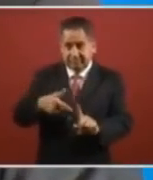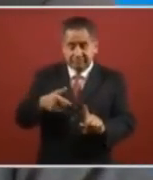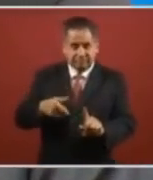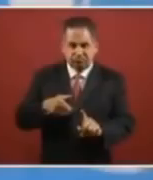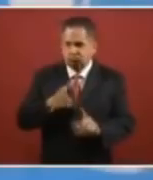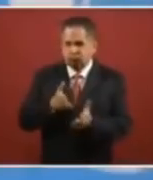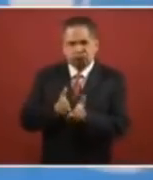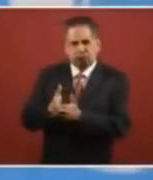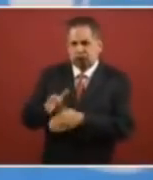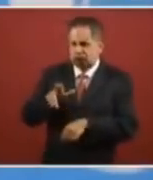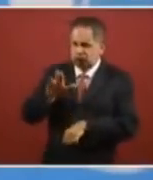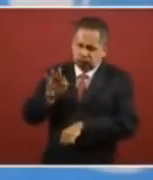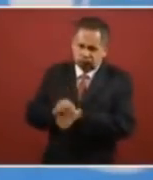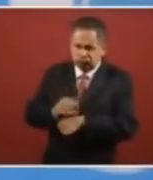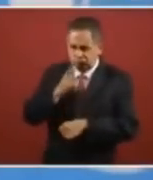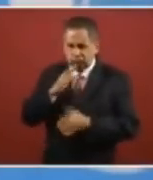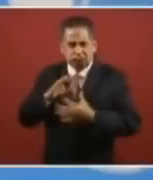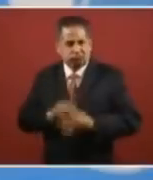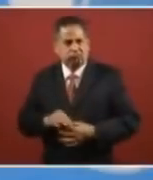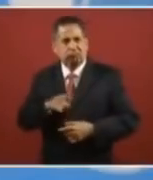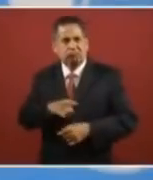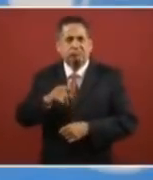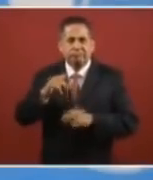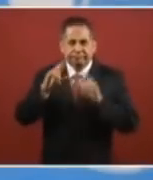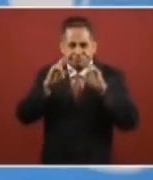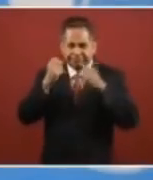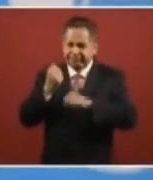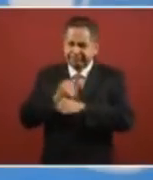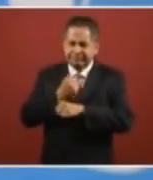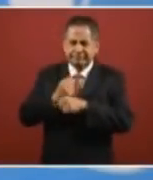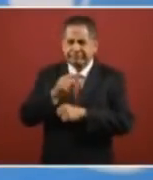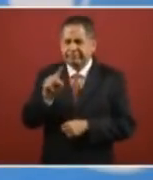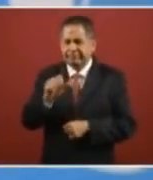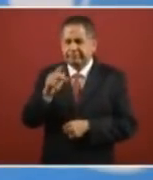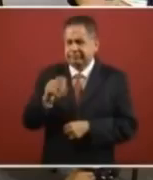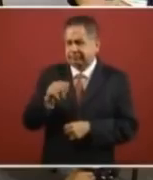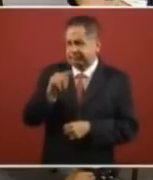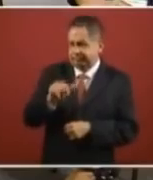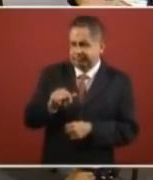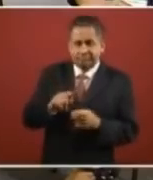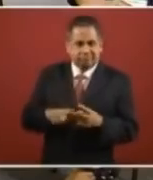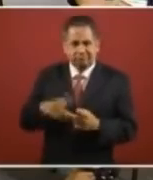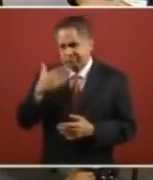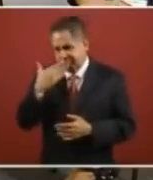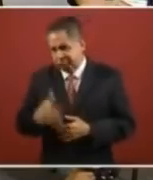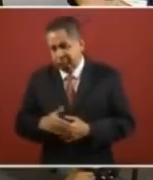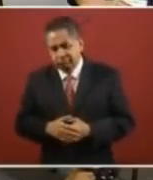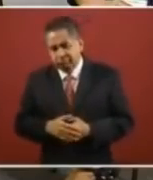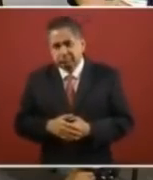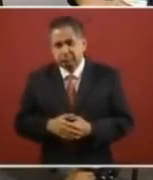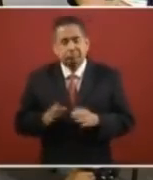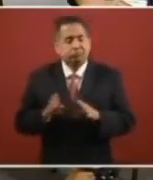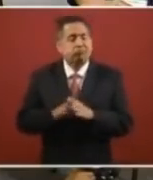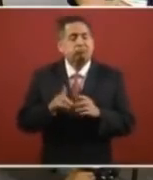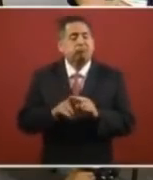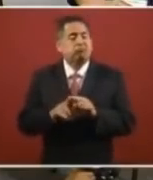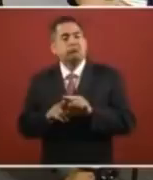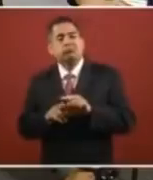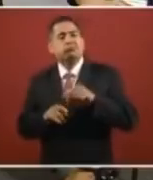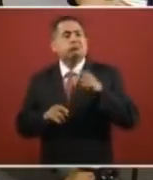leal Emiliano Zapata y el dirigente de